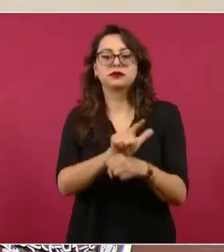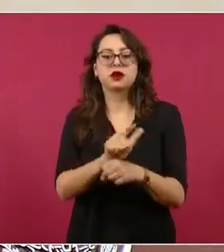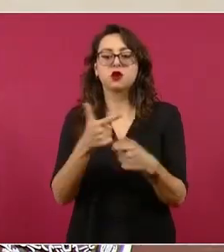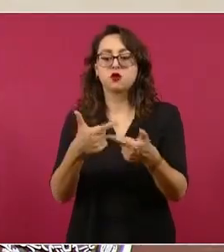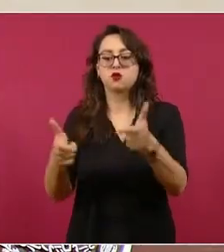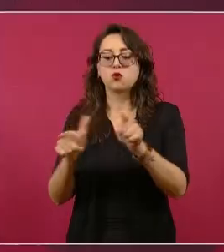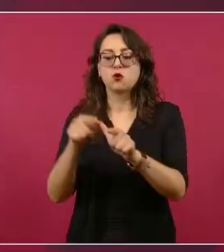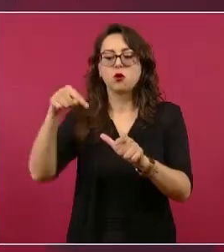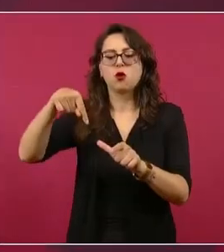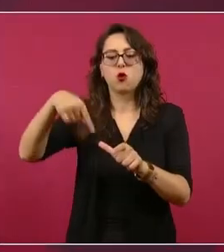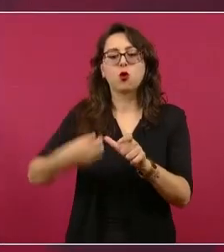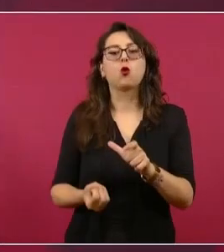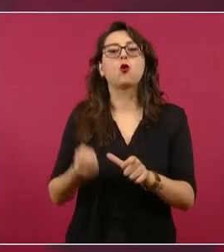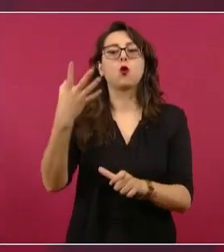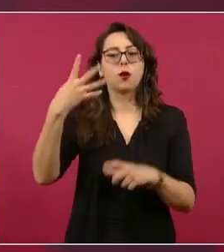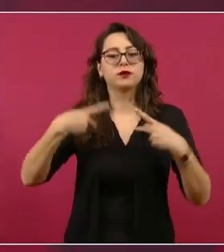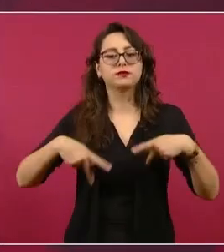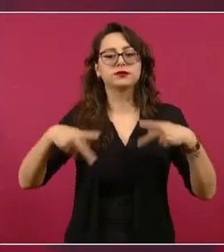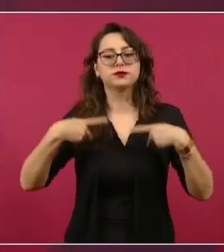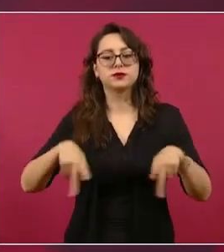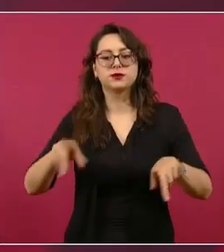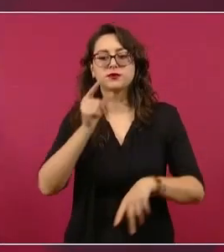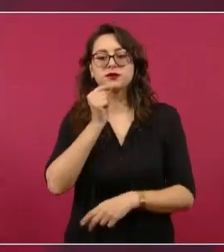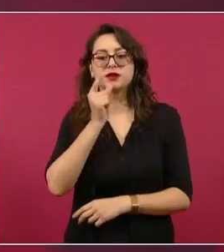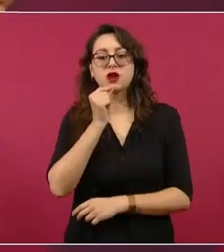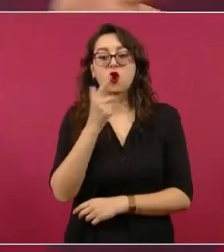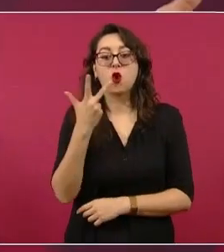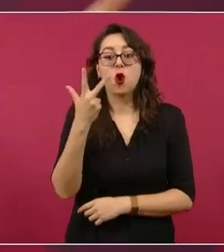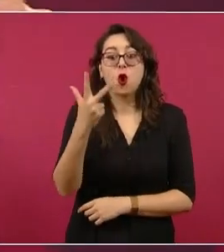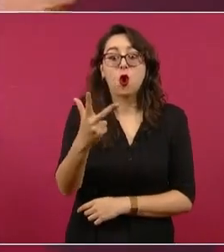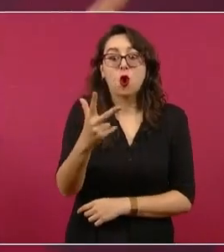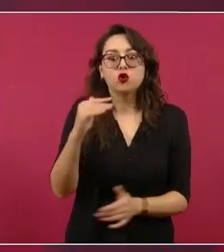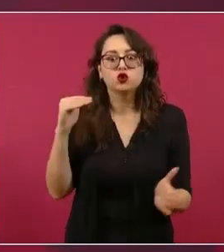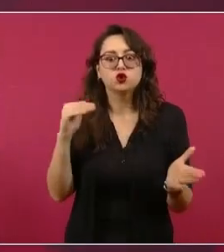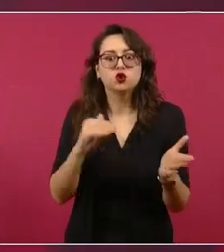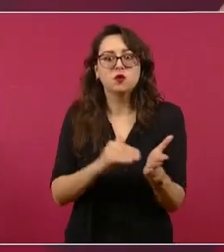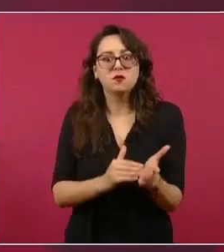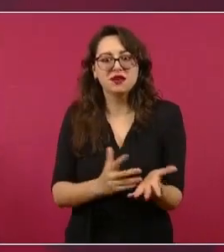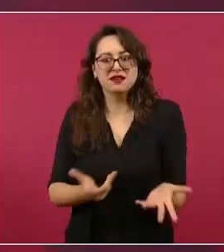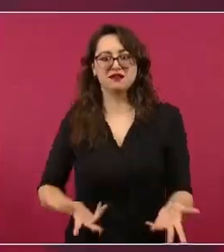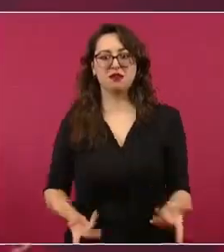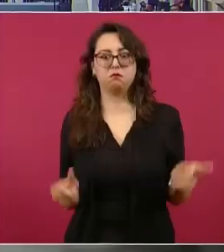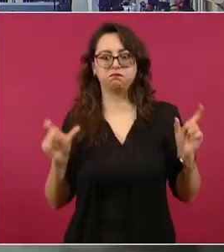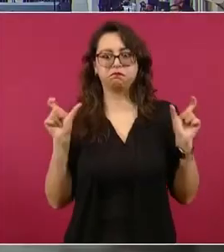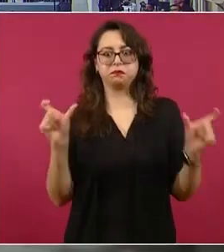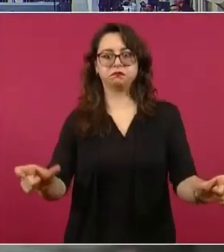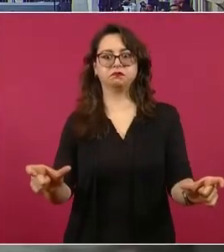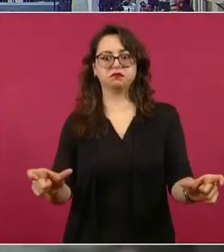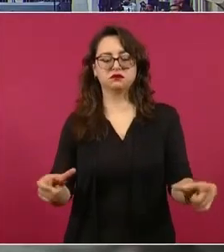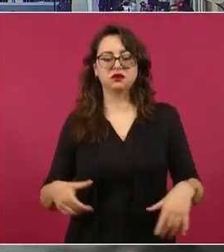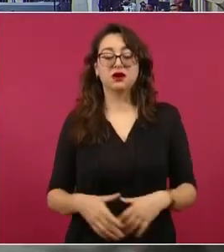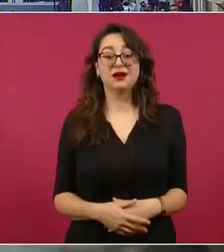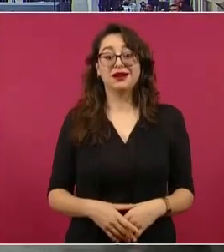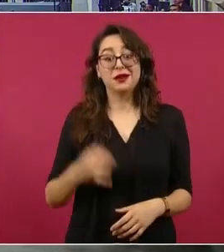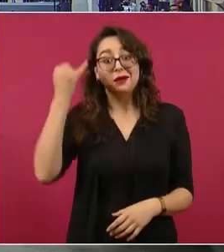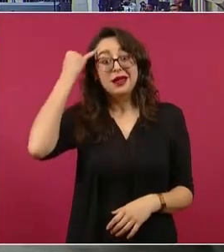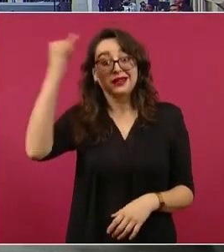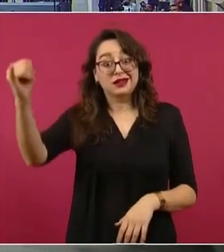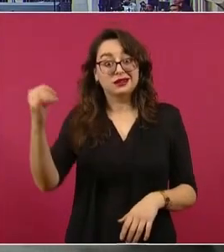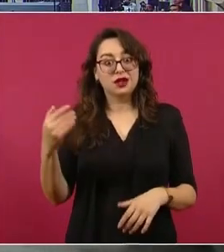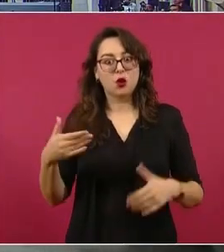elementos del Estado Mayor Presidencial. Aquí no íbamos a poder estar así como estamos ahora, aquí estarían